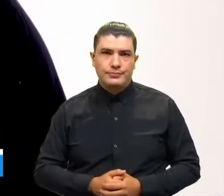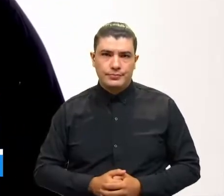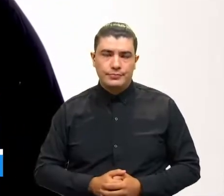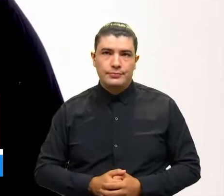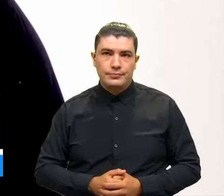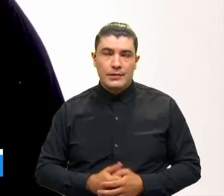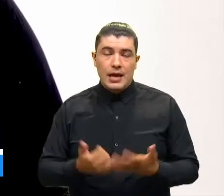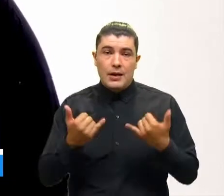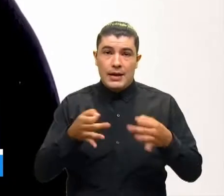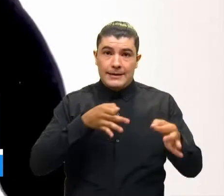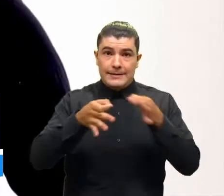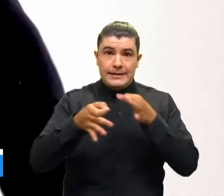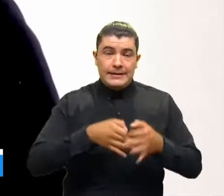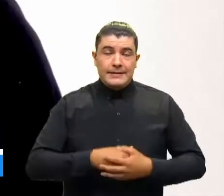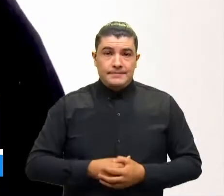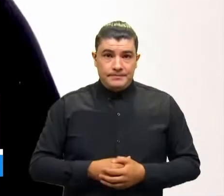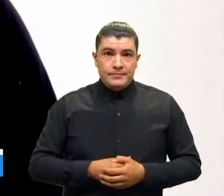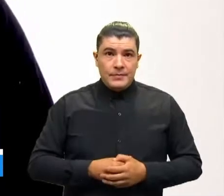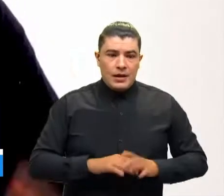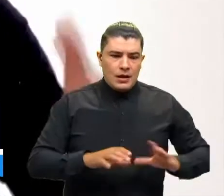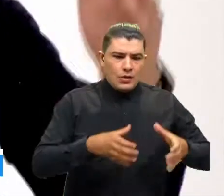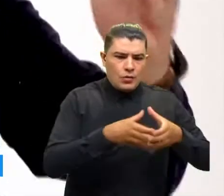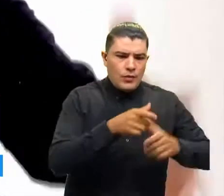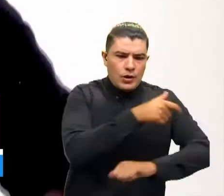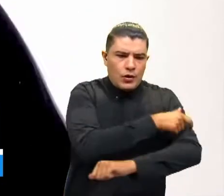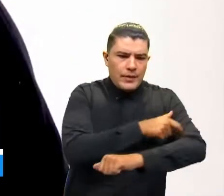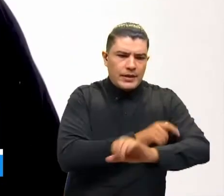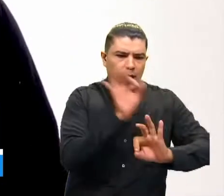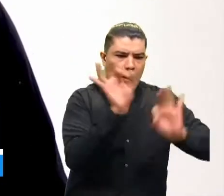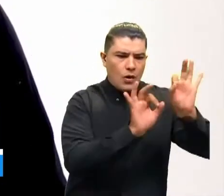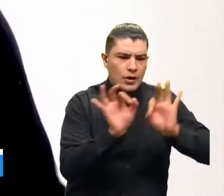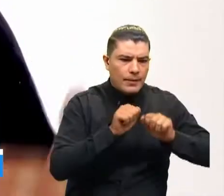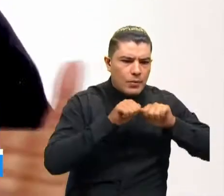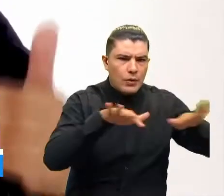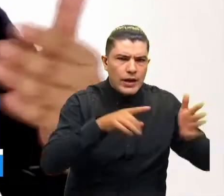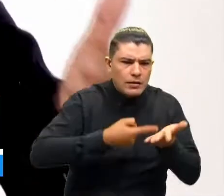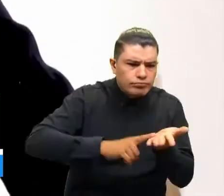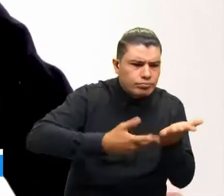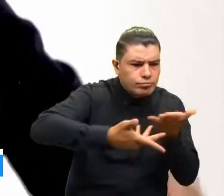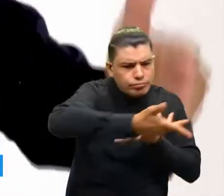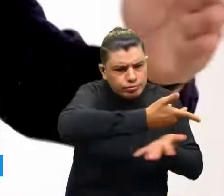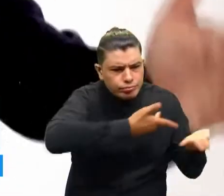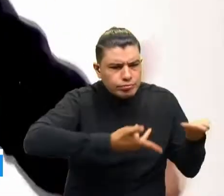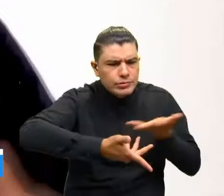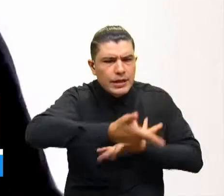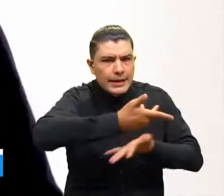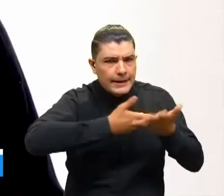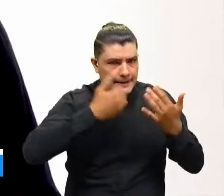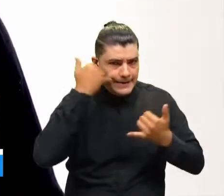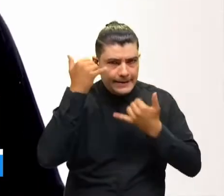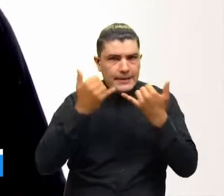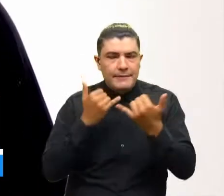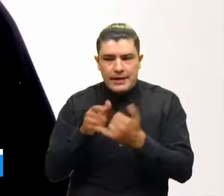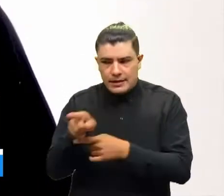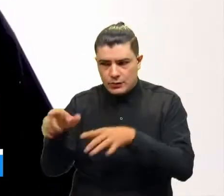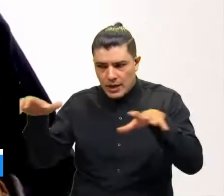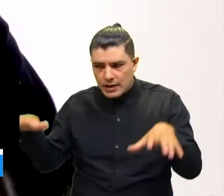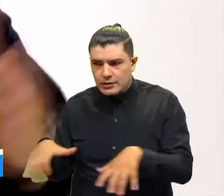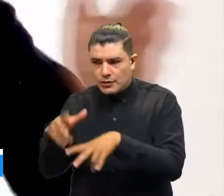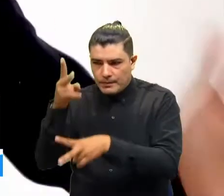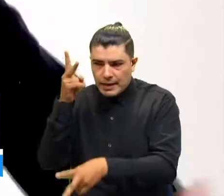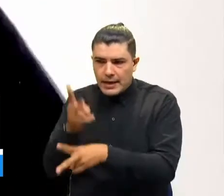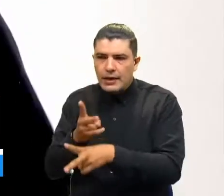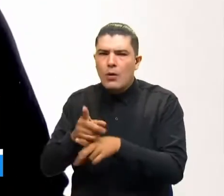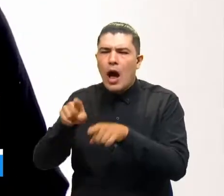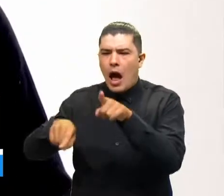del Comité de Orden Público en temas de seguridad ciudadana, que ha permitido que diversos delitos tengan una disminución